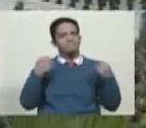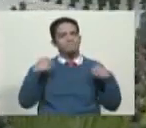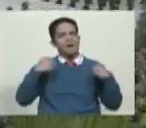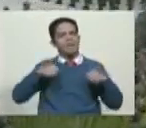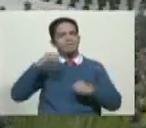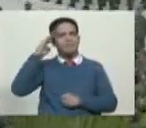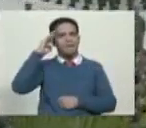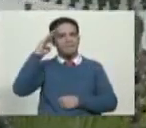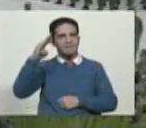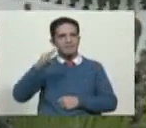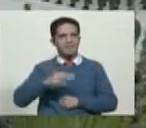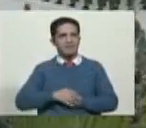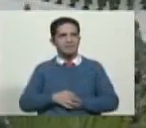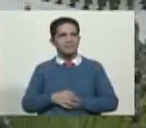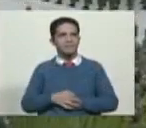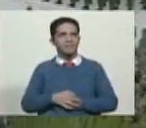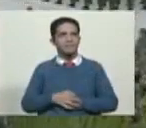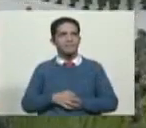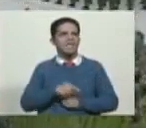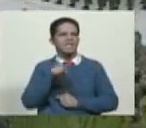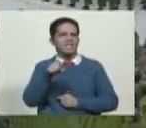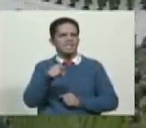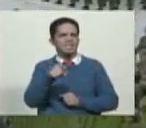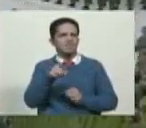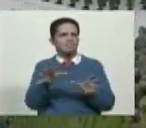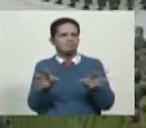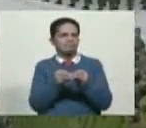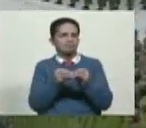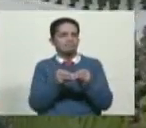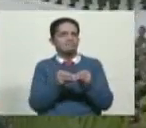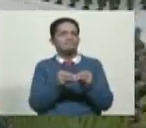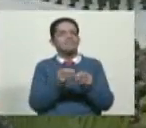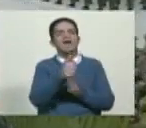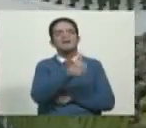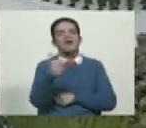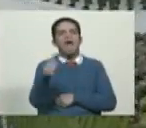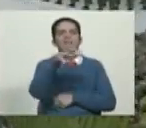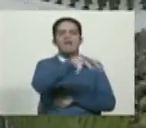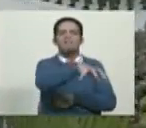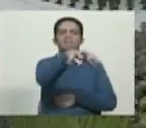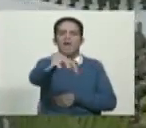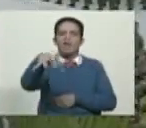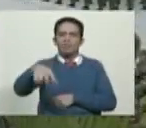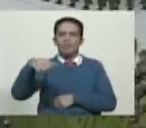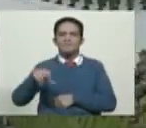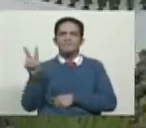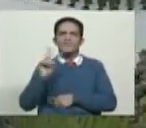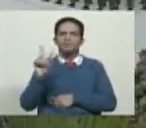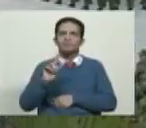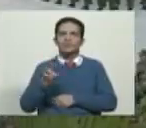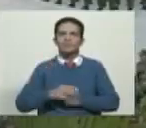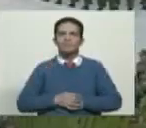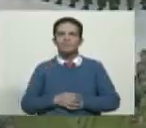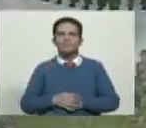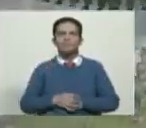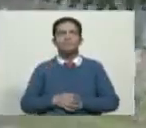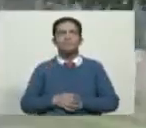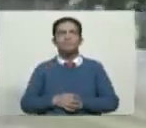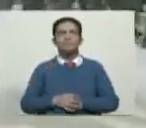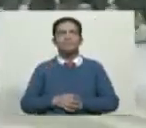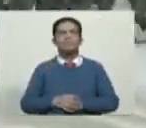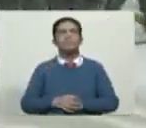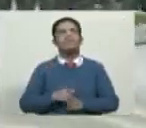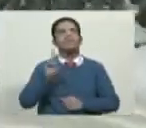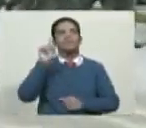propósito de los ejercicios que se han desarrollado en cada una de las regiones de nuestro país. Y ha dicho el comandante en jefe